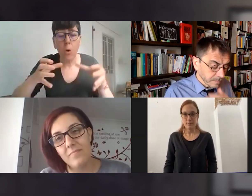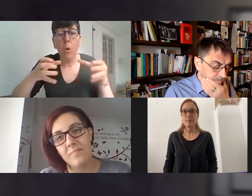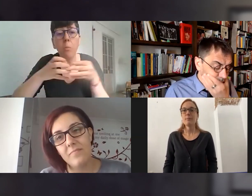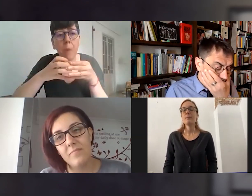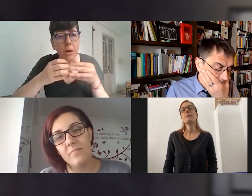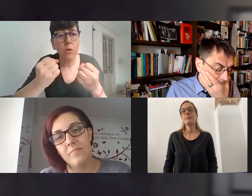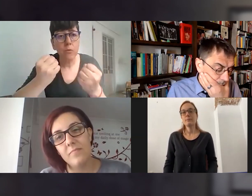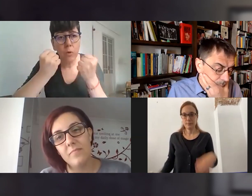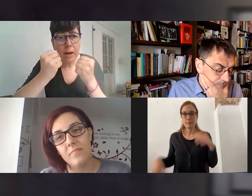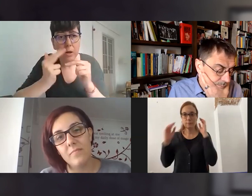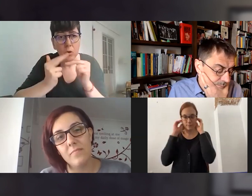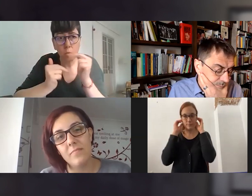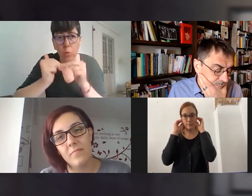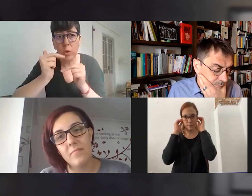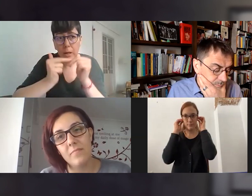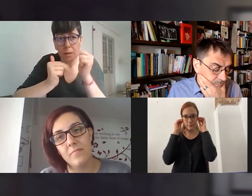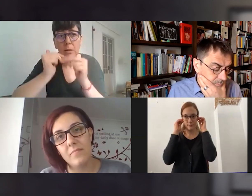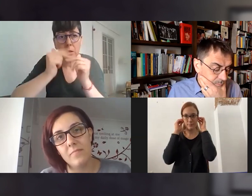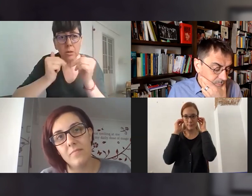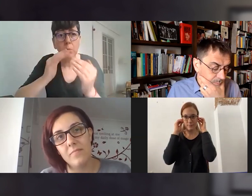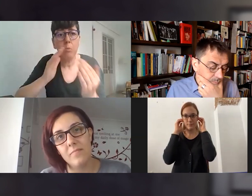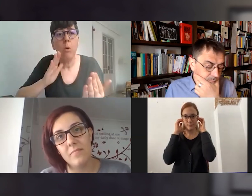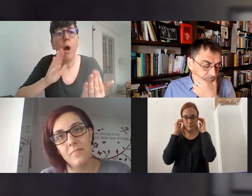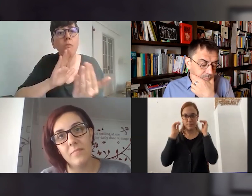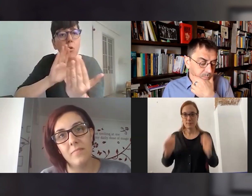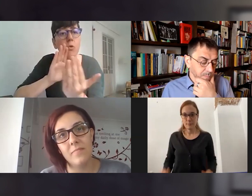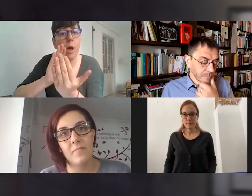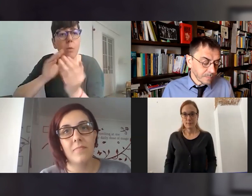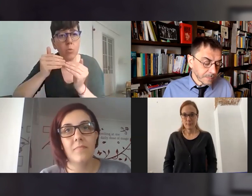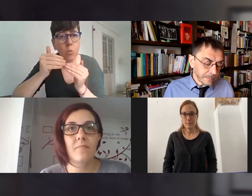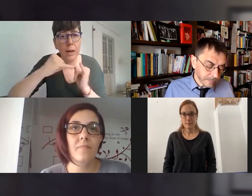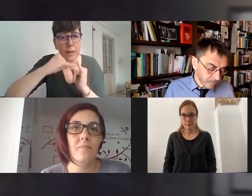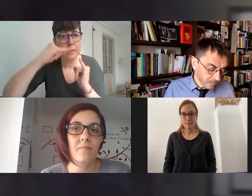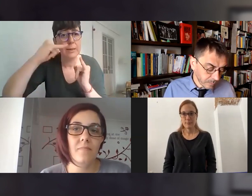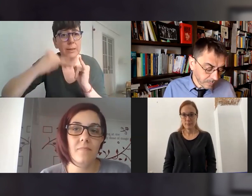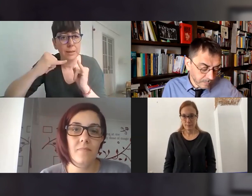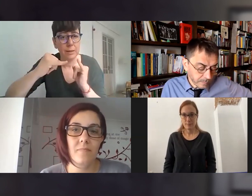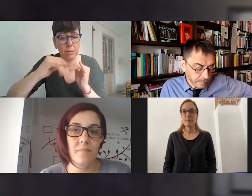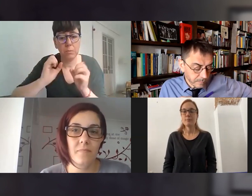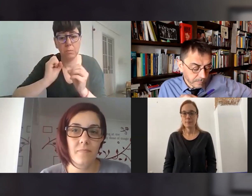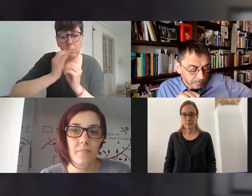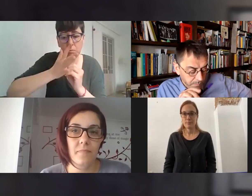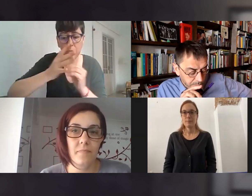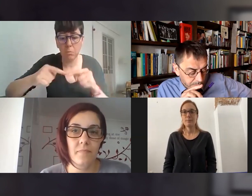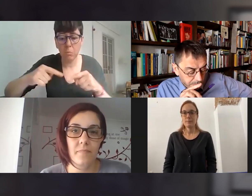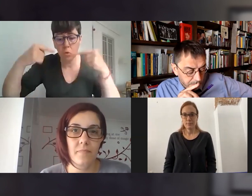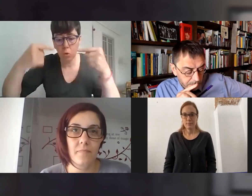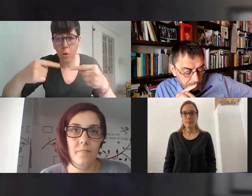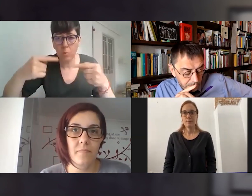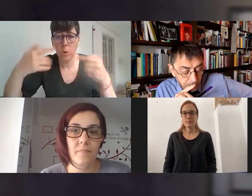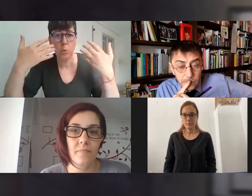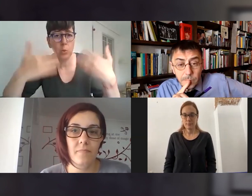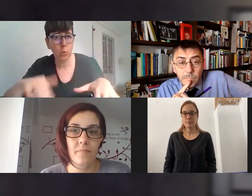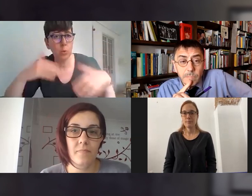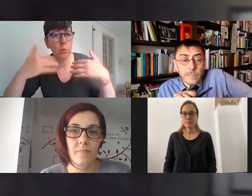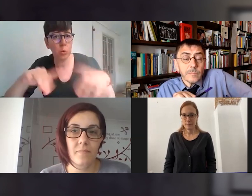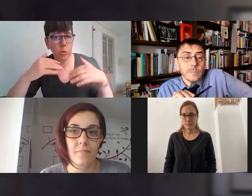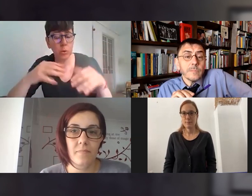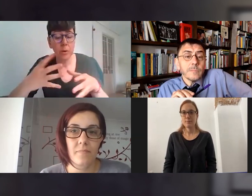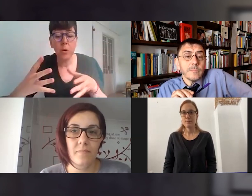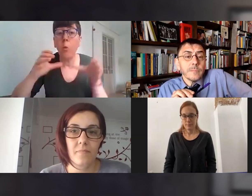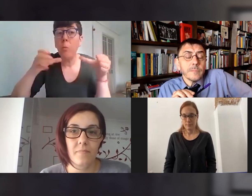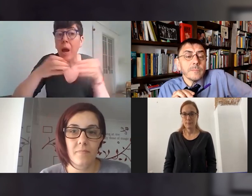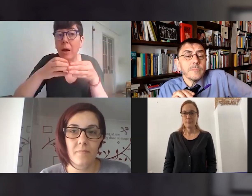estar todos unidos y bien organizados con un partido fuerte que vaya construyendo para enfrentarnos a la